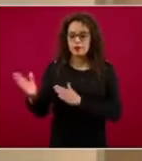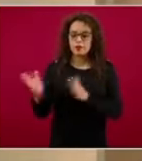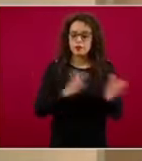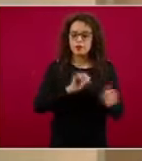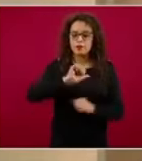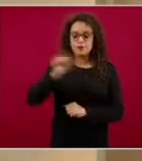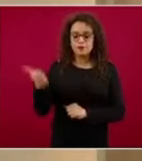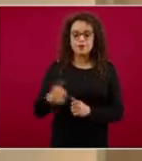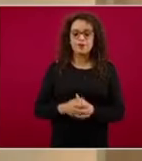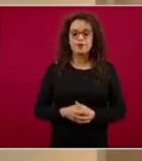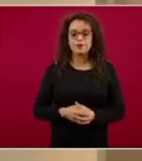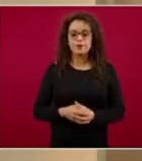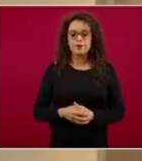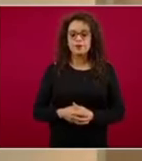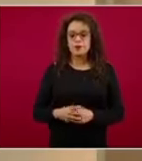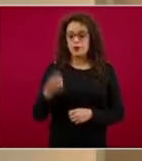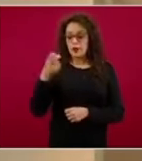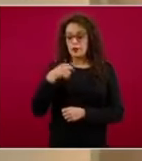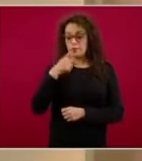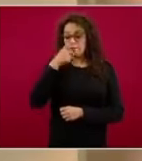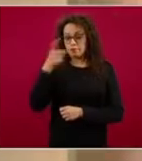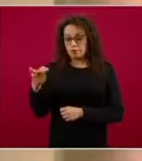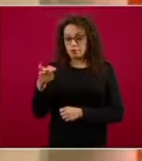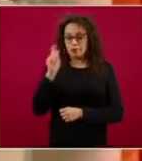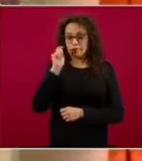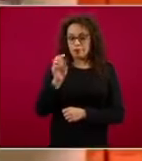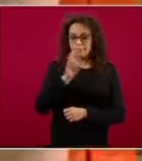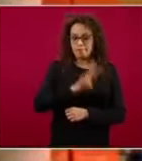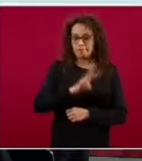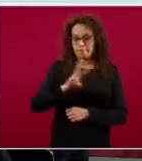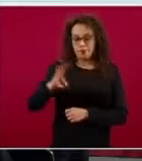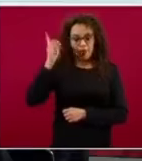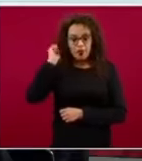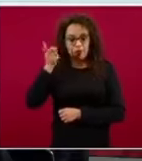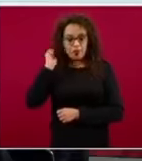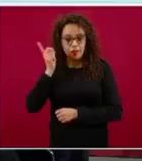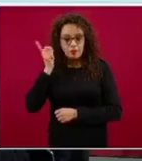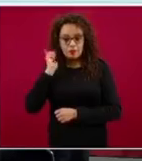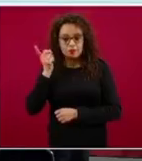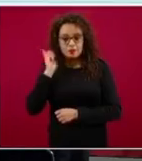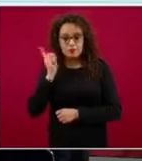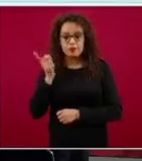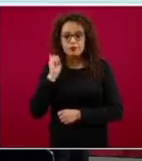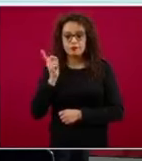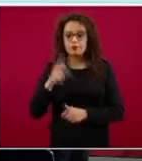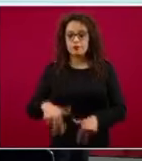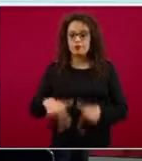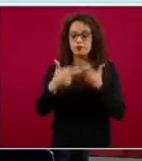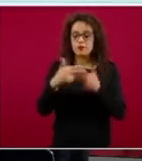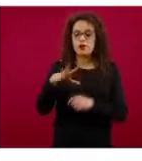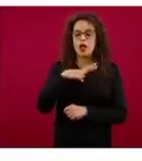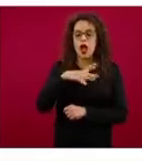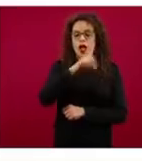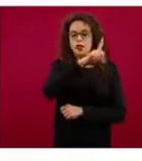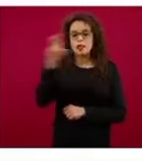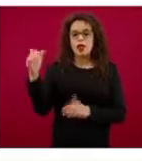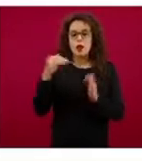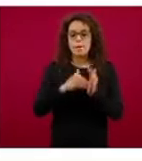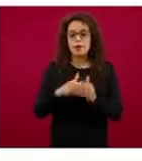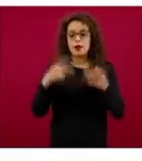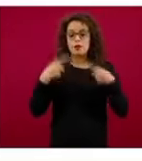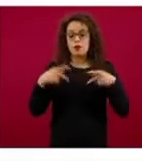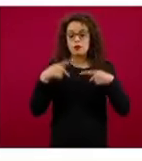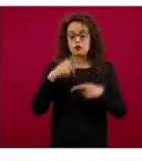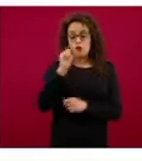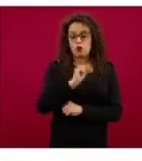En la plataforma que les comento de micrófono abierto de todos los días, más o menos se han tenido 100,000 profesionales de salud